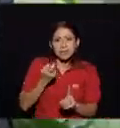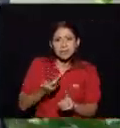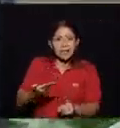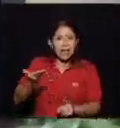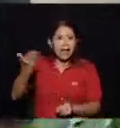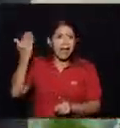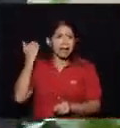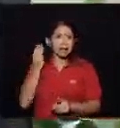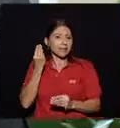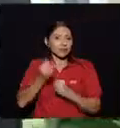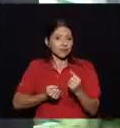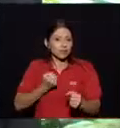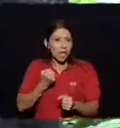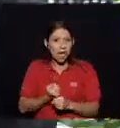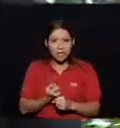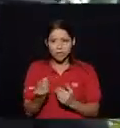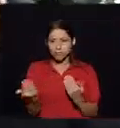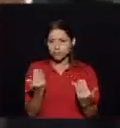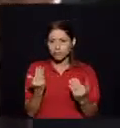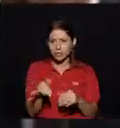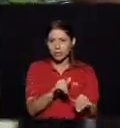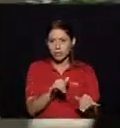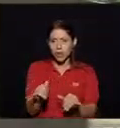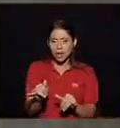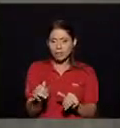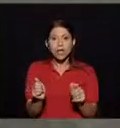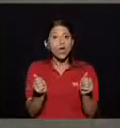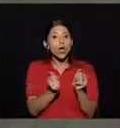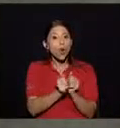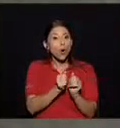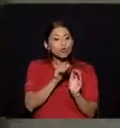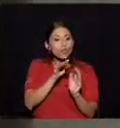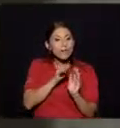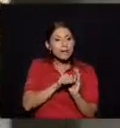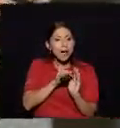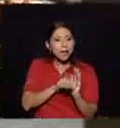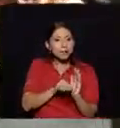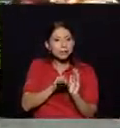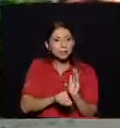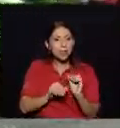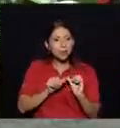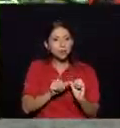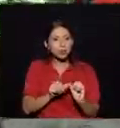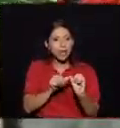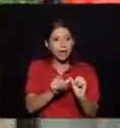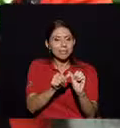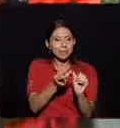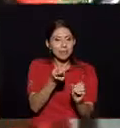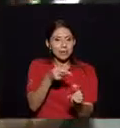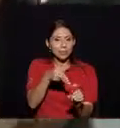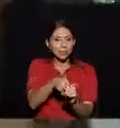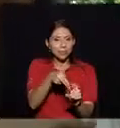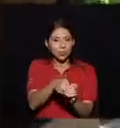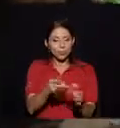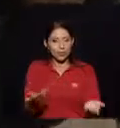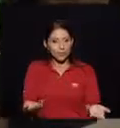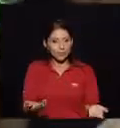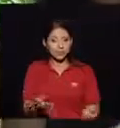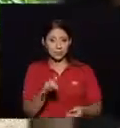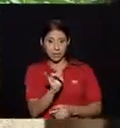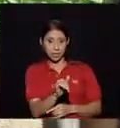hace de verdad muchísimos años, ¿verdad?, con rebajas constantes en el precio de los combustibles y